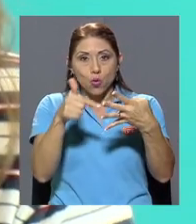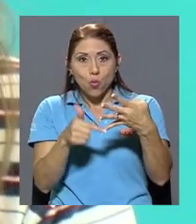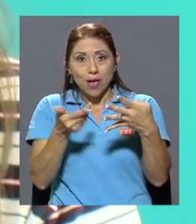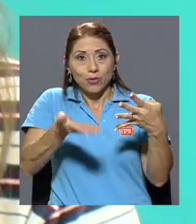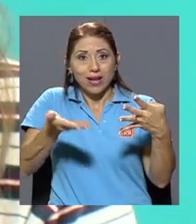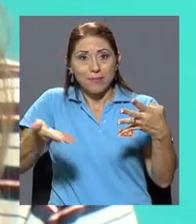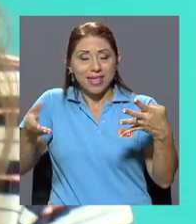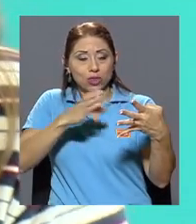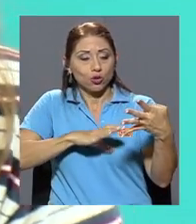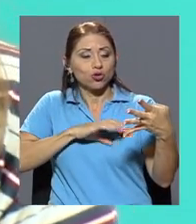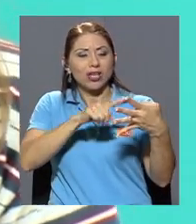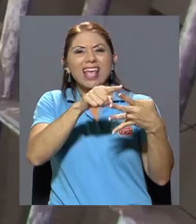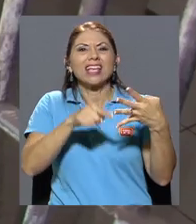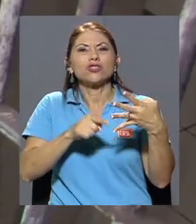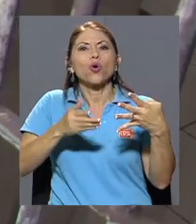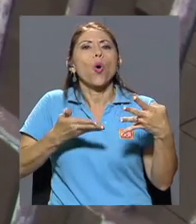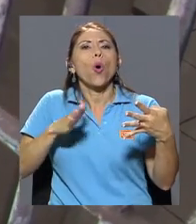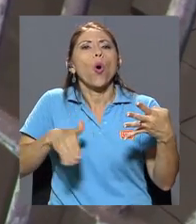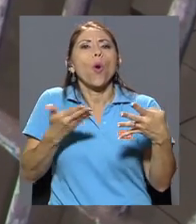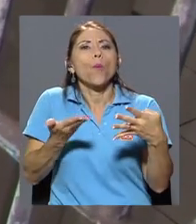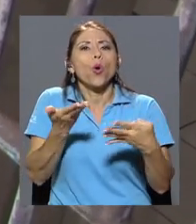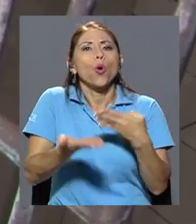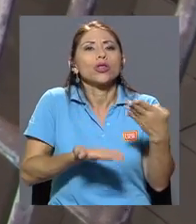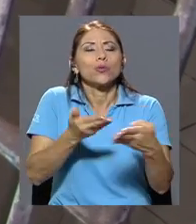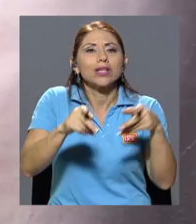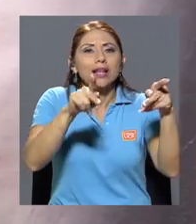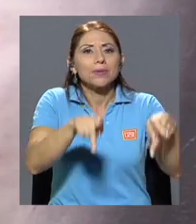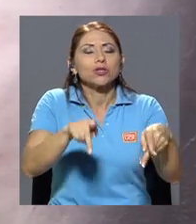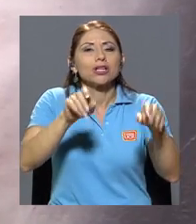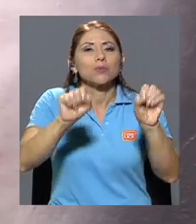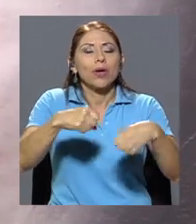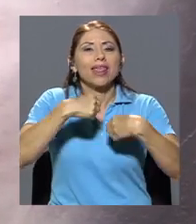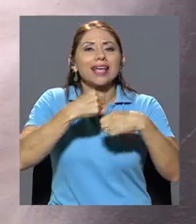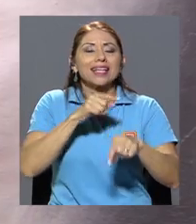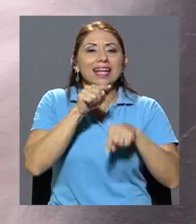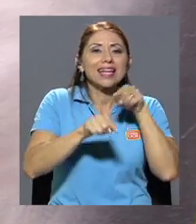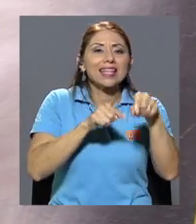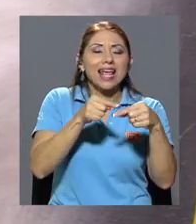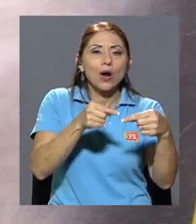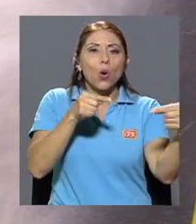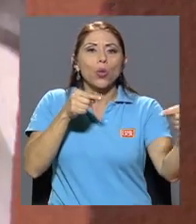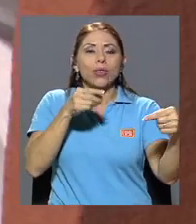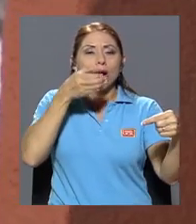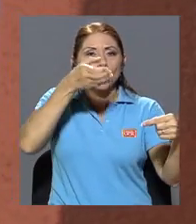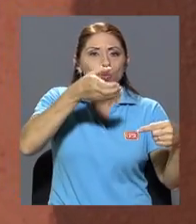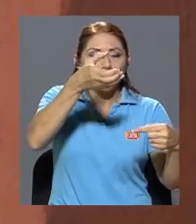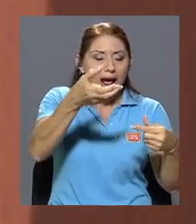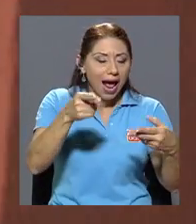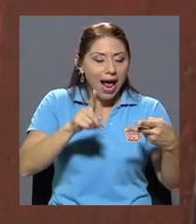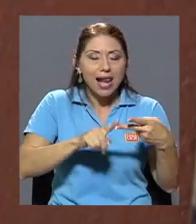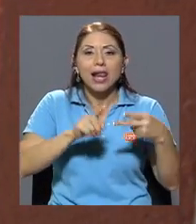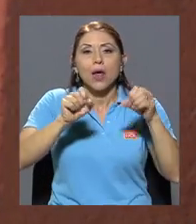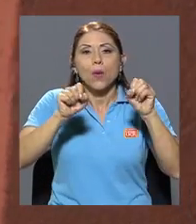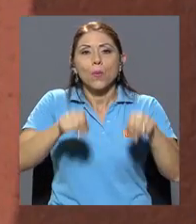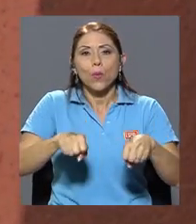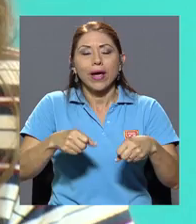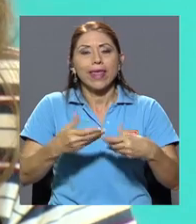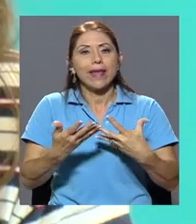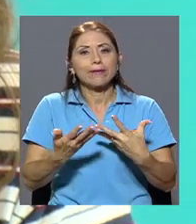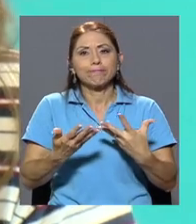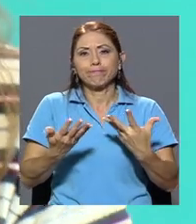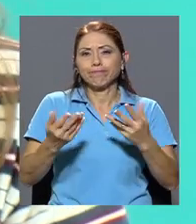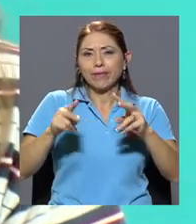elementos contribuyen a que las personas puedan hacer crítica contracultural, puedan explorar,